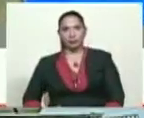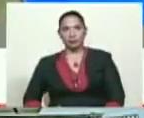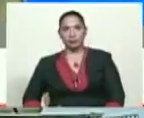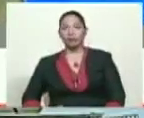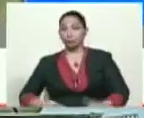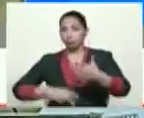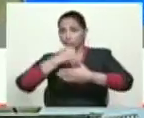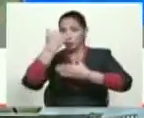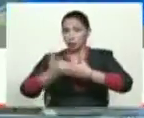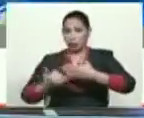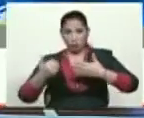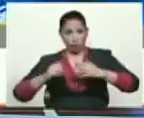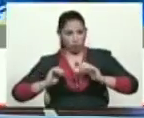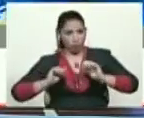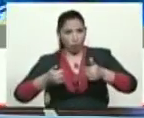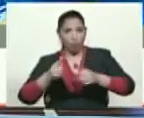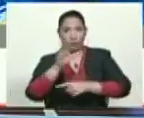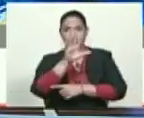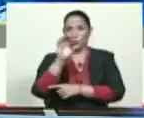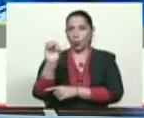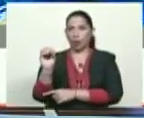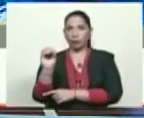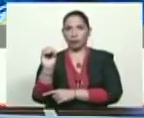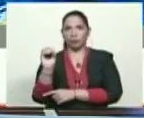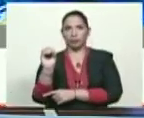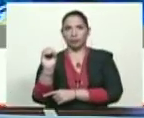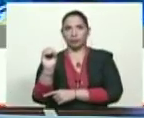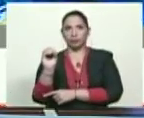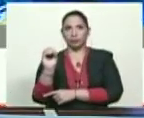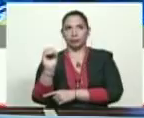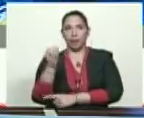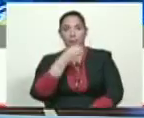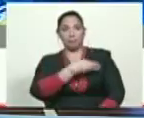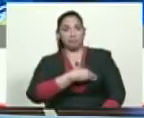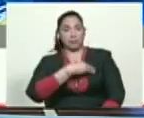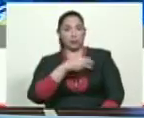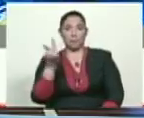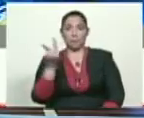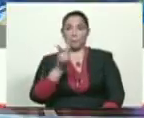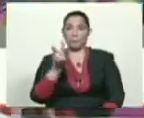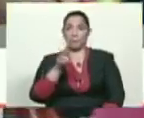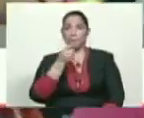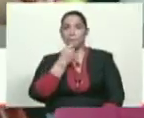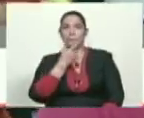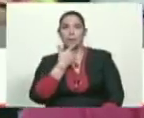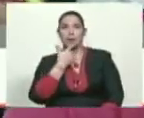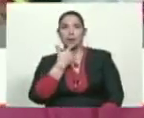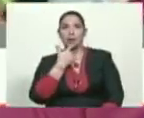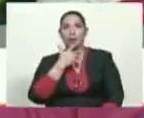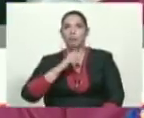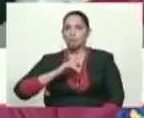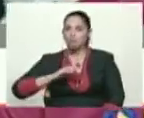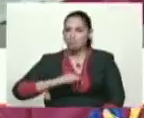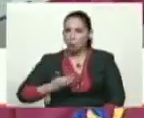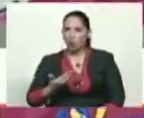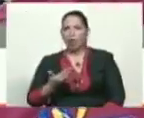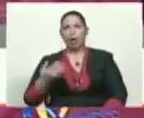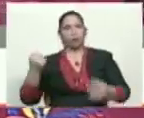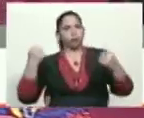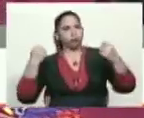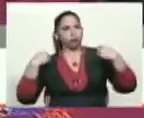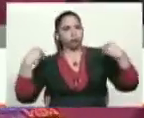proyecto piloto ya de 50 con la misión venezuela bella poder llevar gimnasios